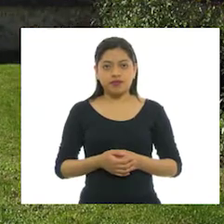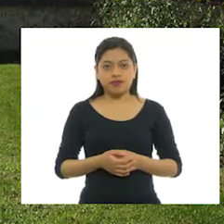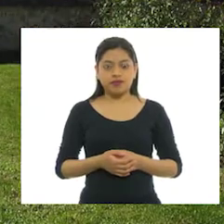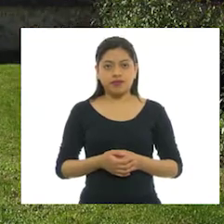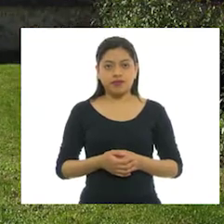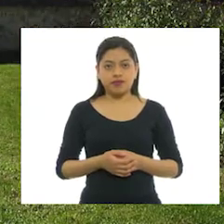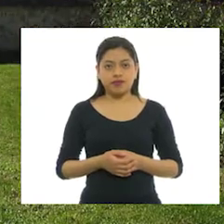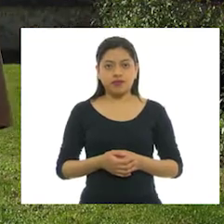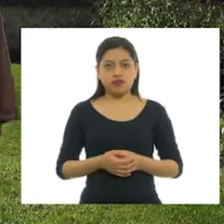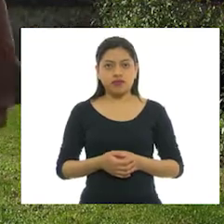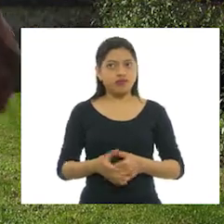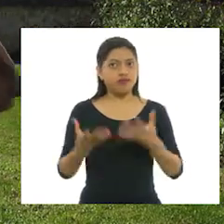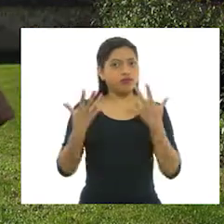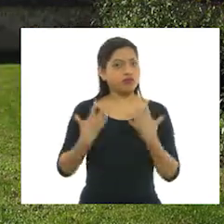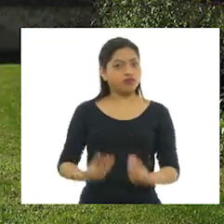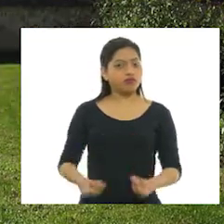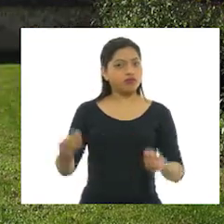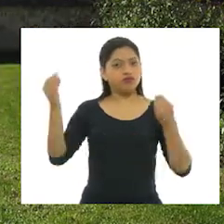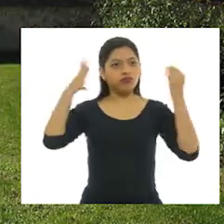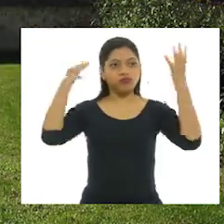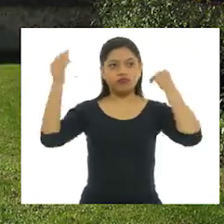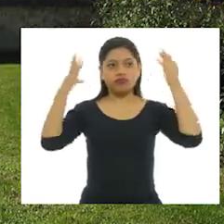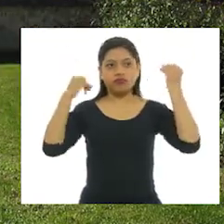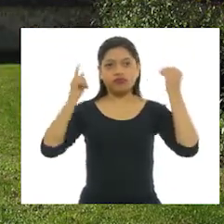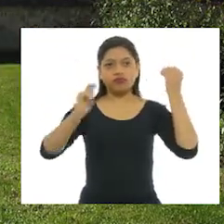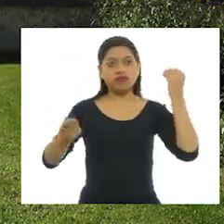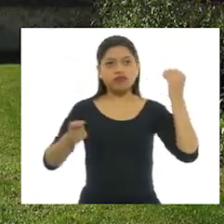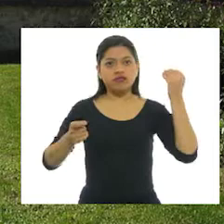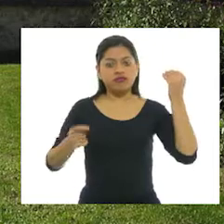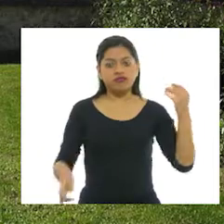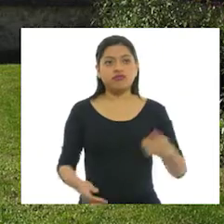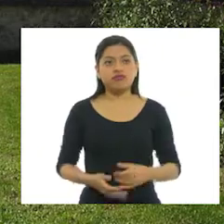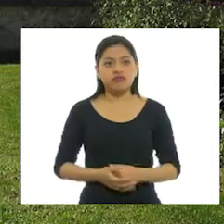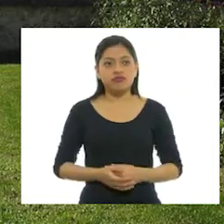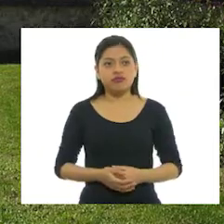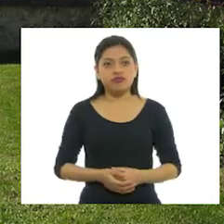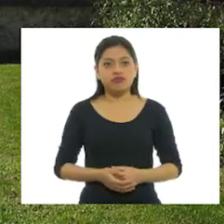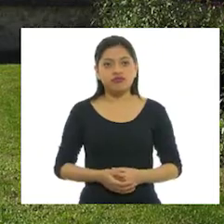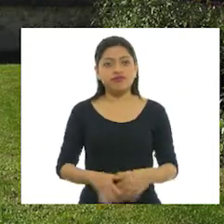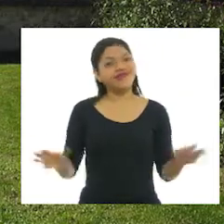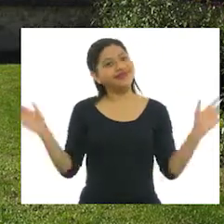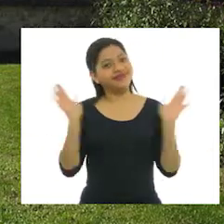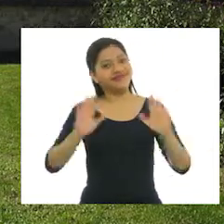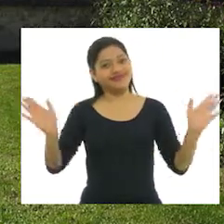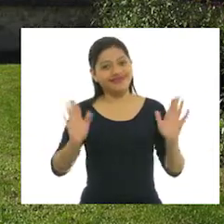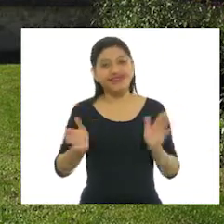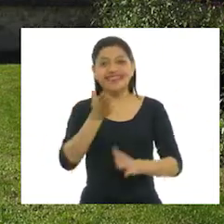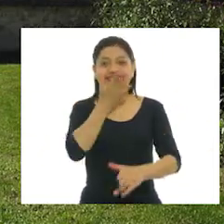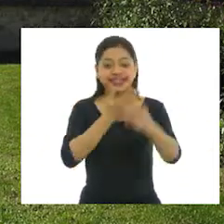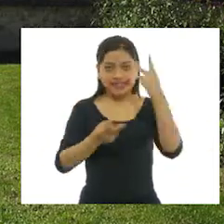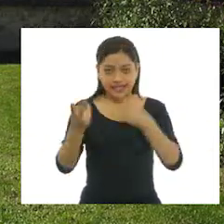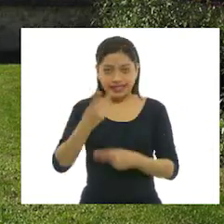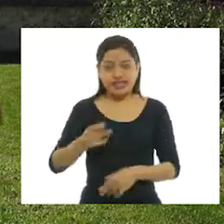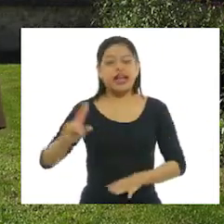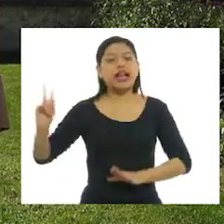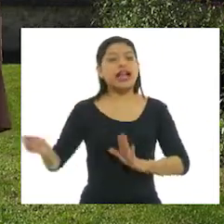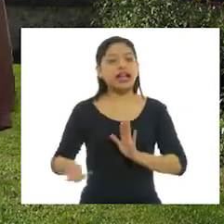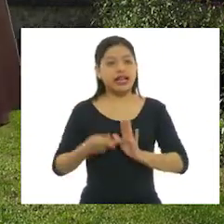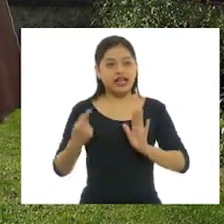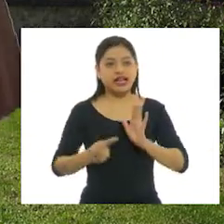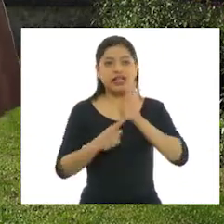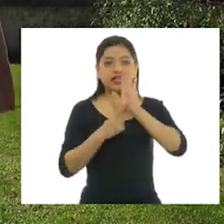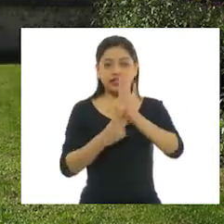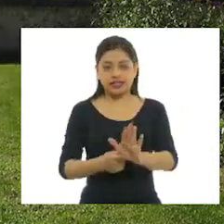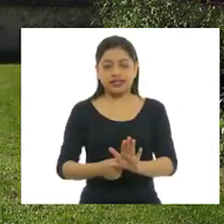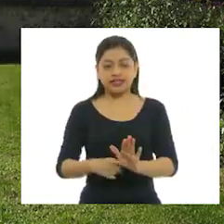¡Ay! ¡Ay, qué fue eso! ¡Oye! ¡Hola! ¡Hola! Bienvenidos a una emisión más de